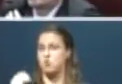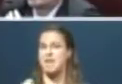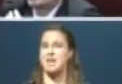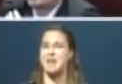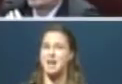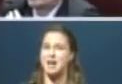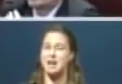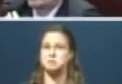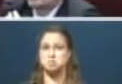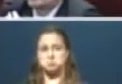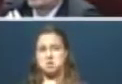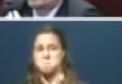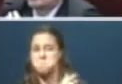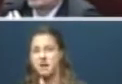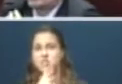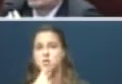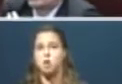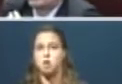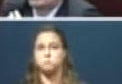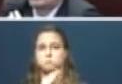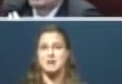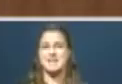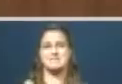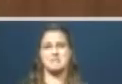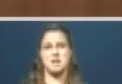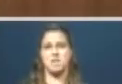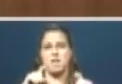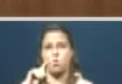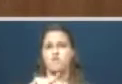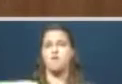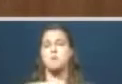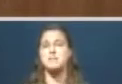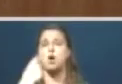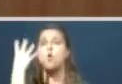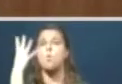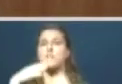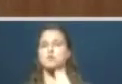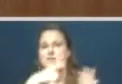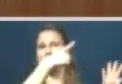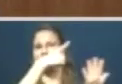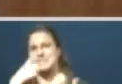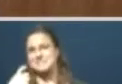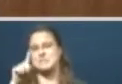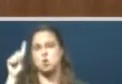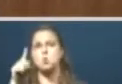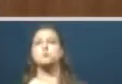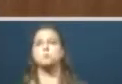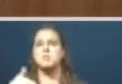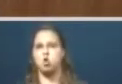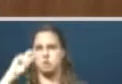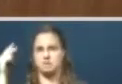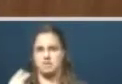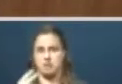de la junta similar a la actual destinamos a sanidad de educación y familia cuatro mil 661 millones de euros